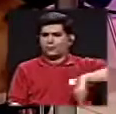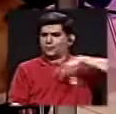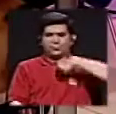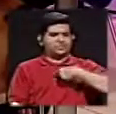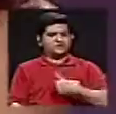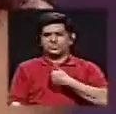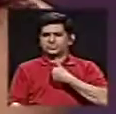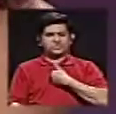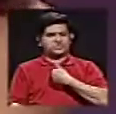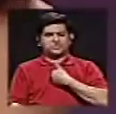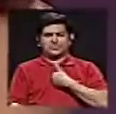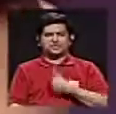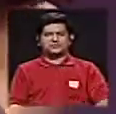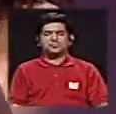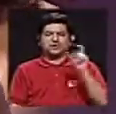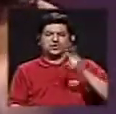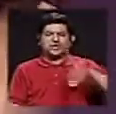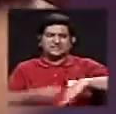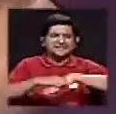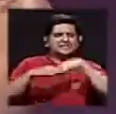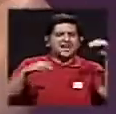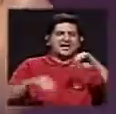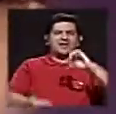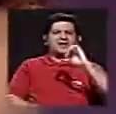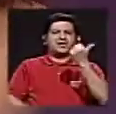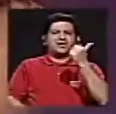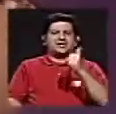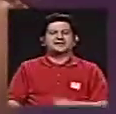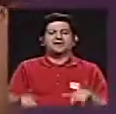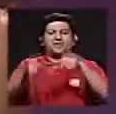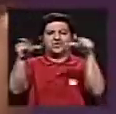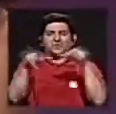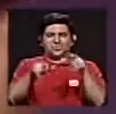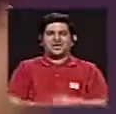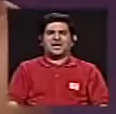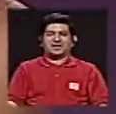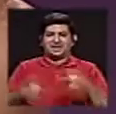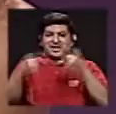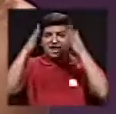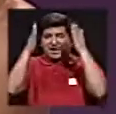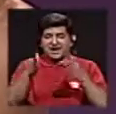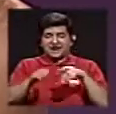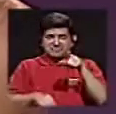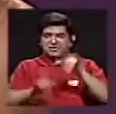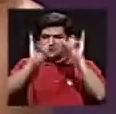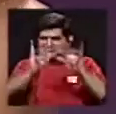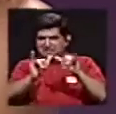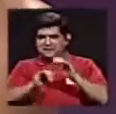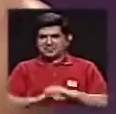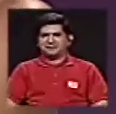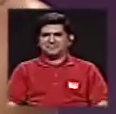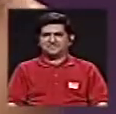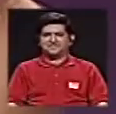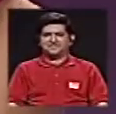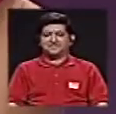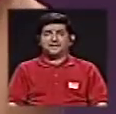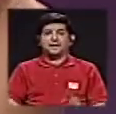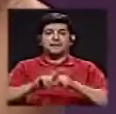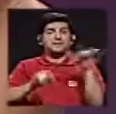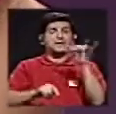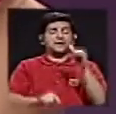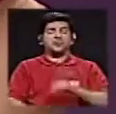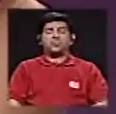lo que hay que desterrar que está en otra en la otra será el enemigo y que y que además